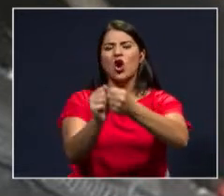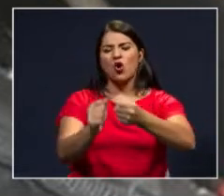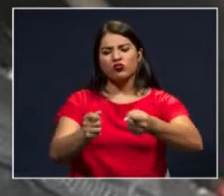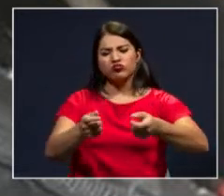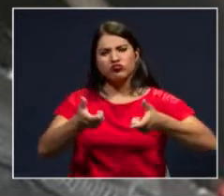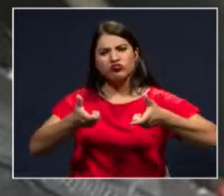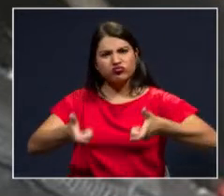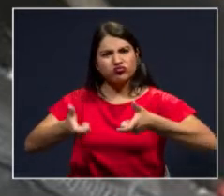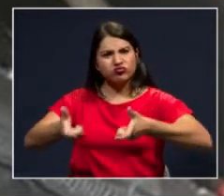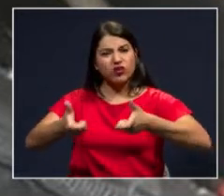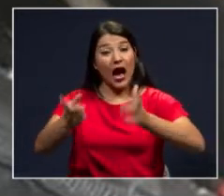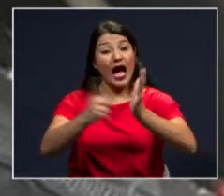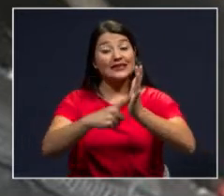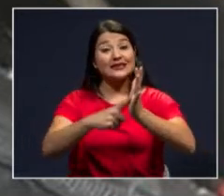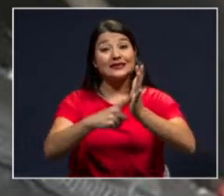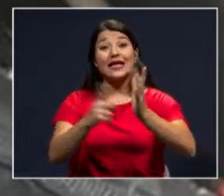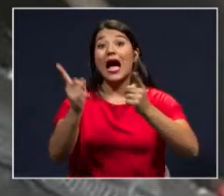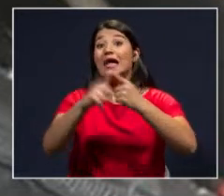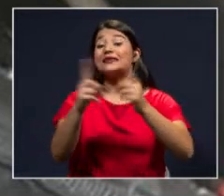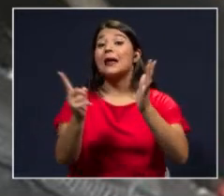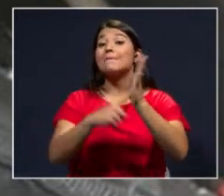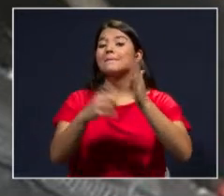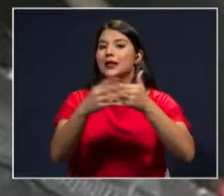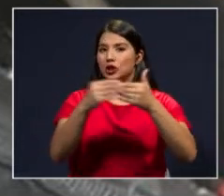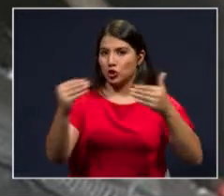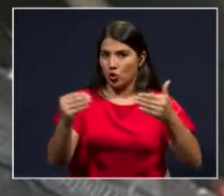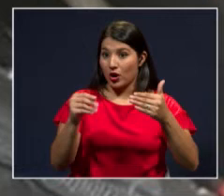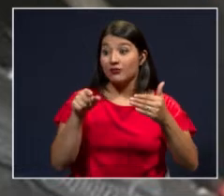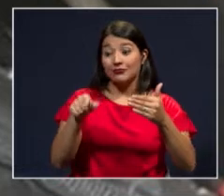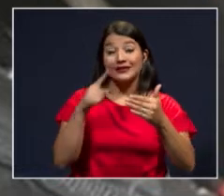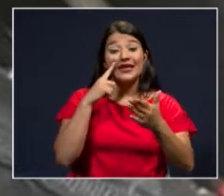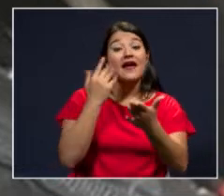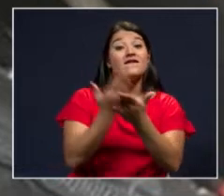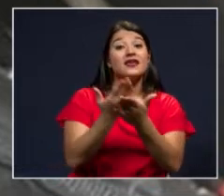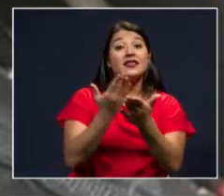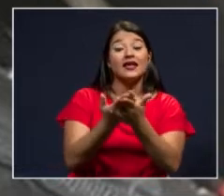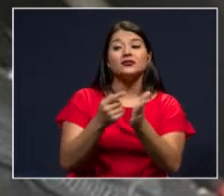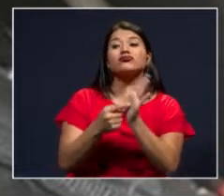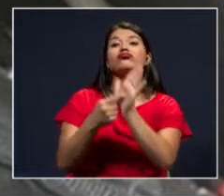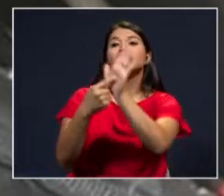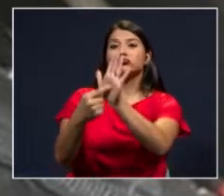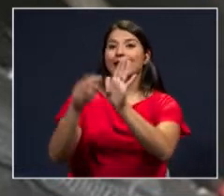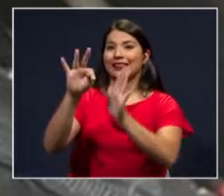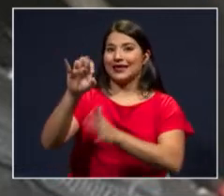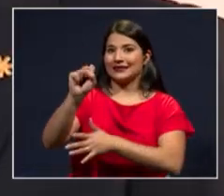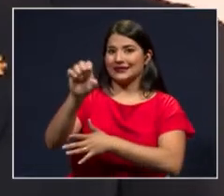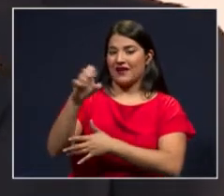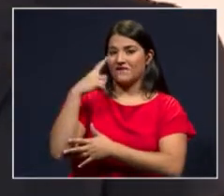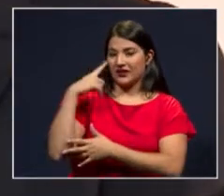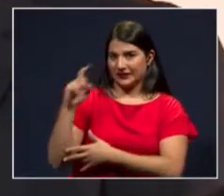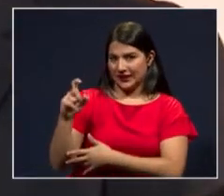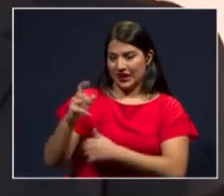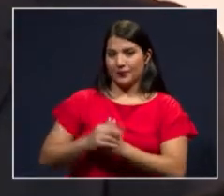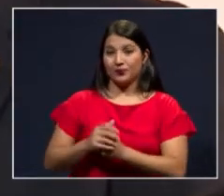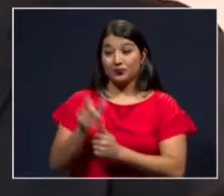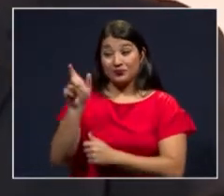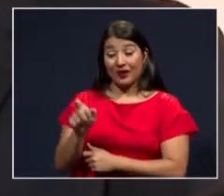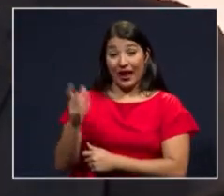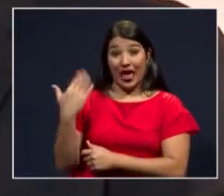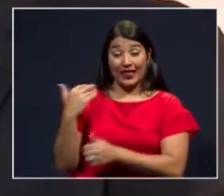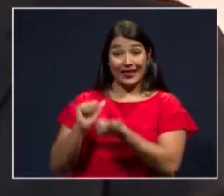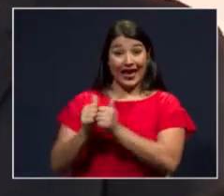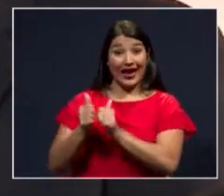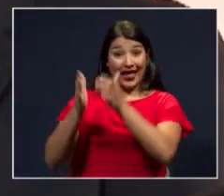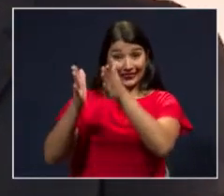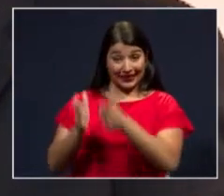en efectivo, y esta es parte de la evidencia que presentó el Tribunal Supremo de Elecciones a la Fiscalía. El ex candidato a la